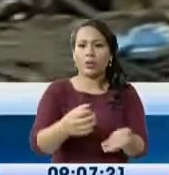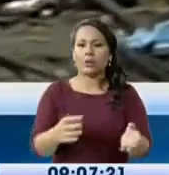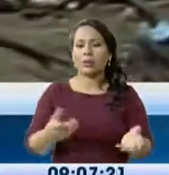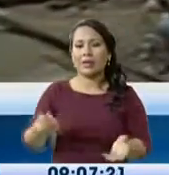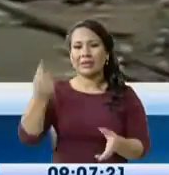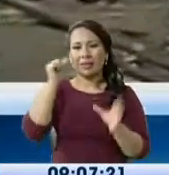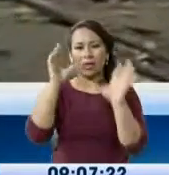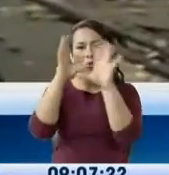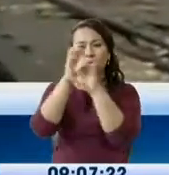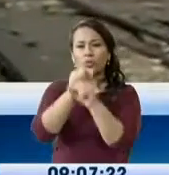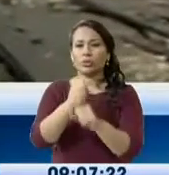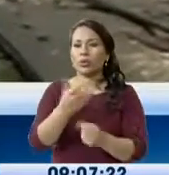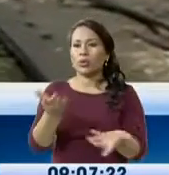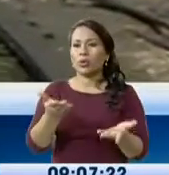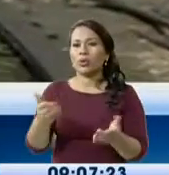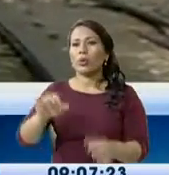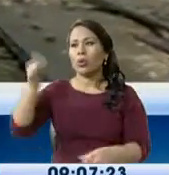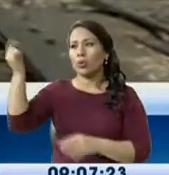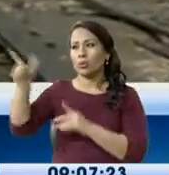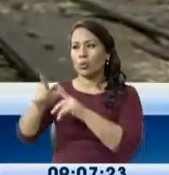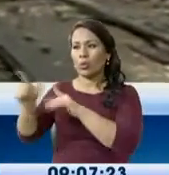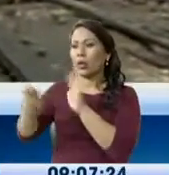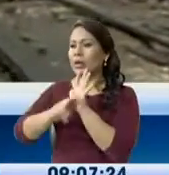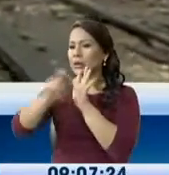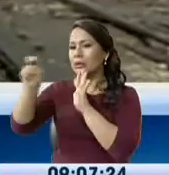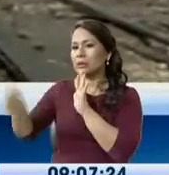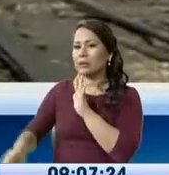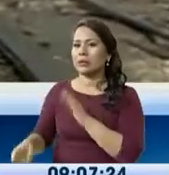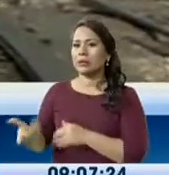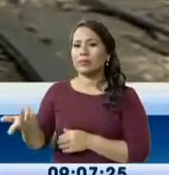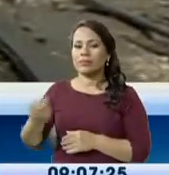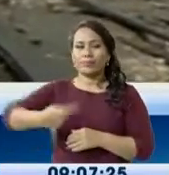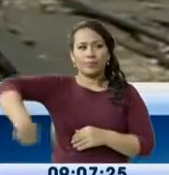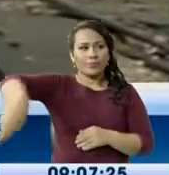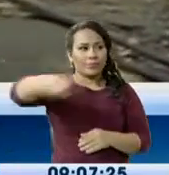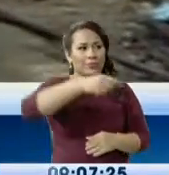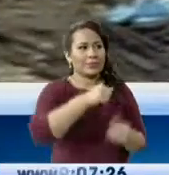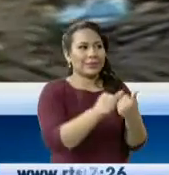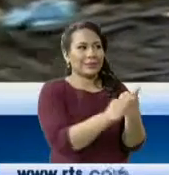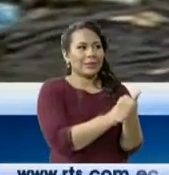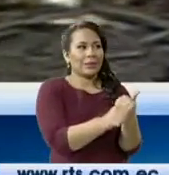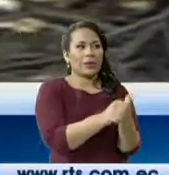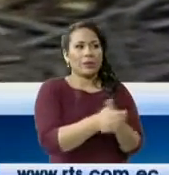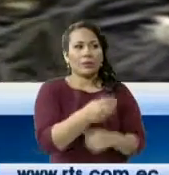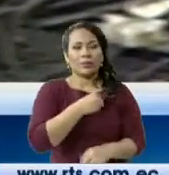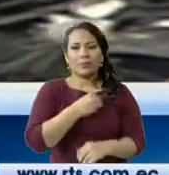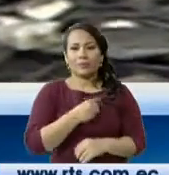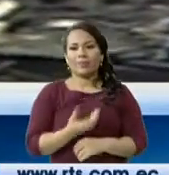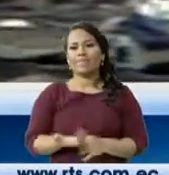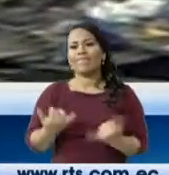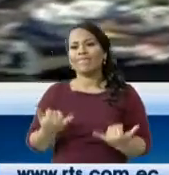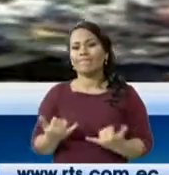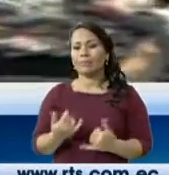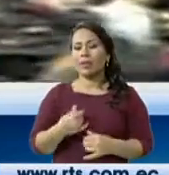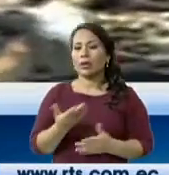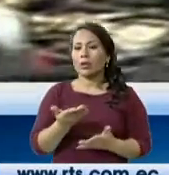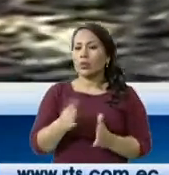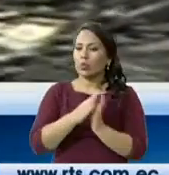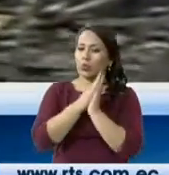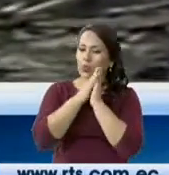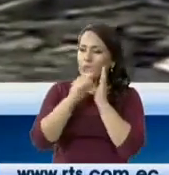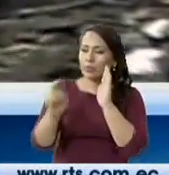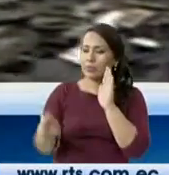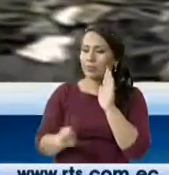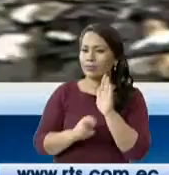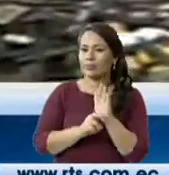que pernoctar o pasar en varias cuadras a la redonda, en donde les dieron la posada para que puedan permanecer